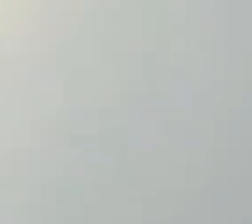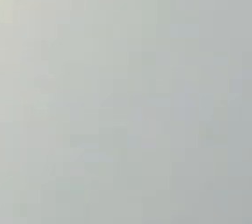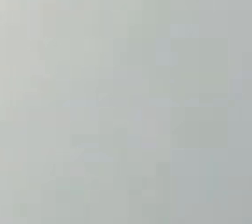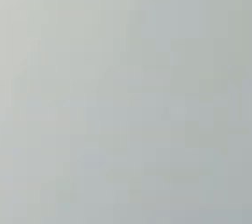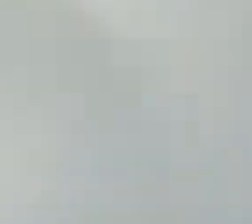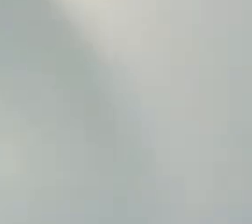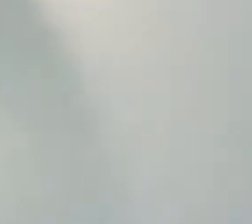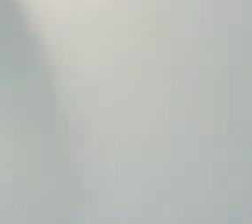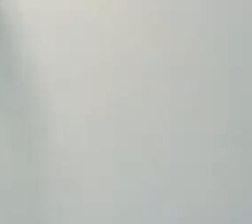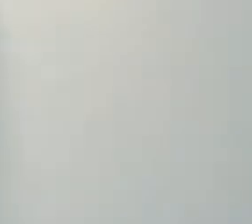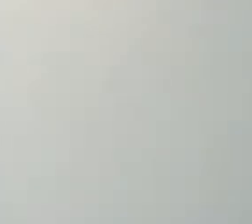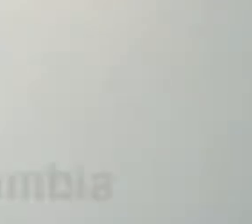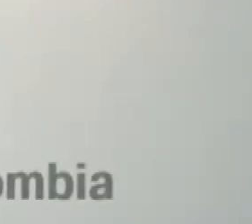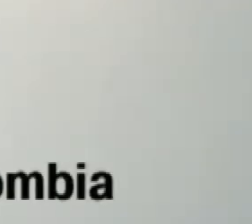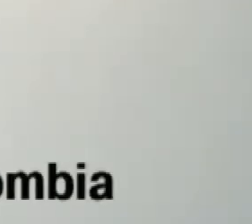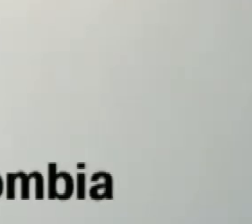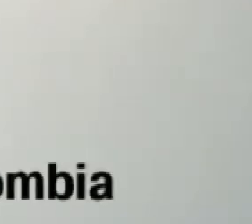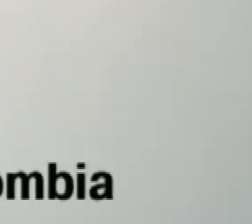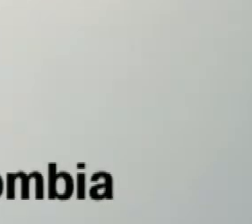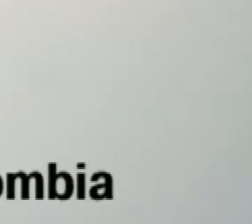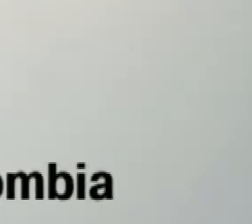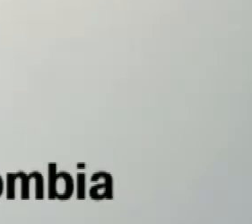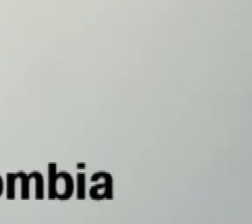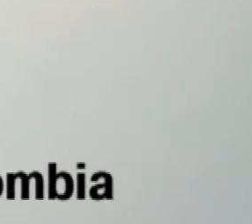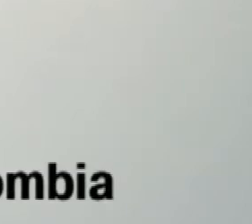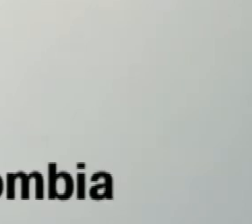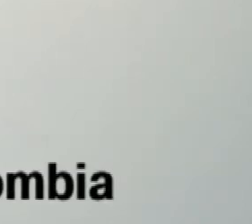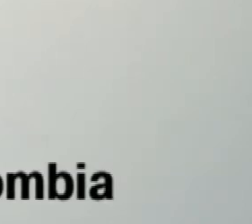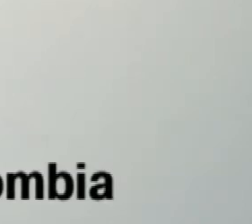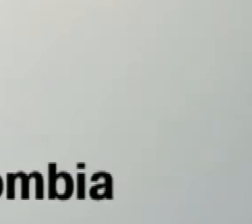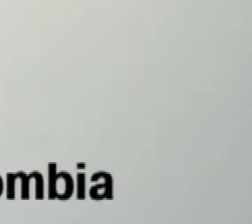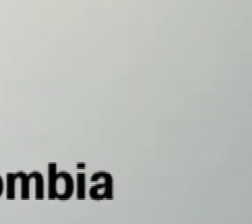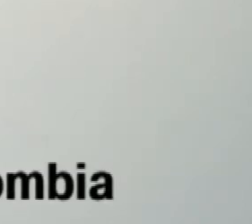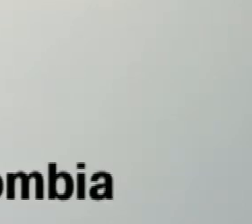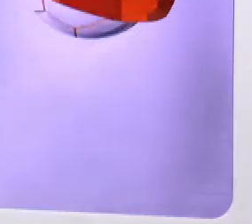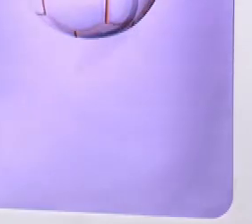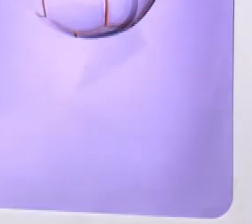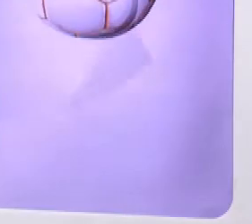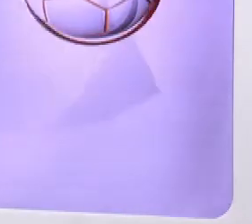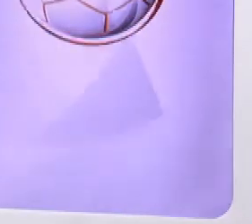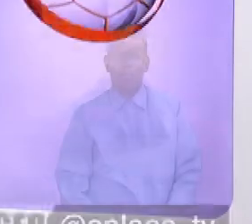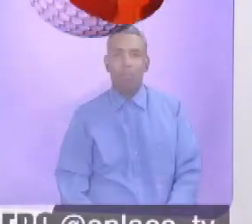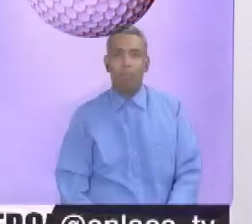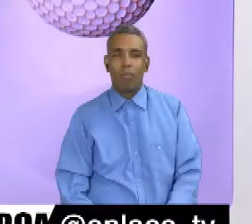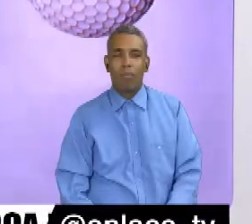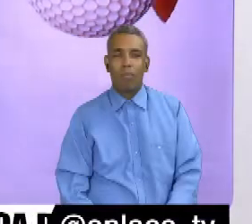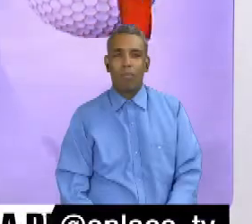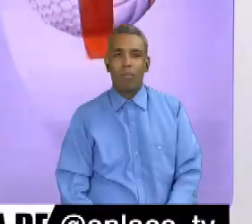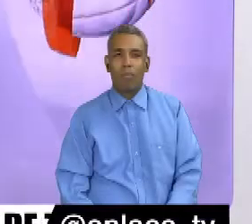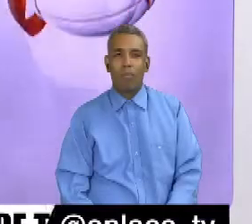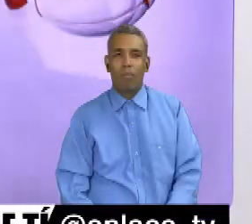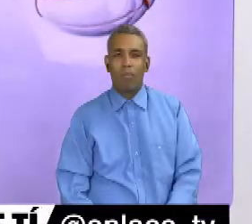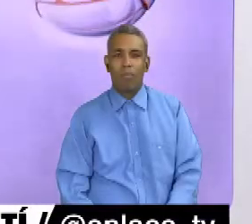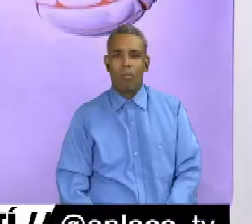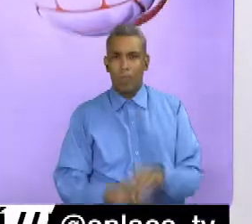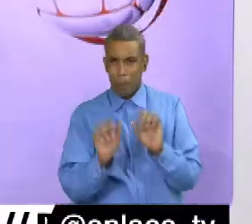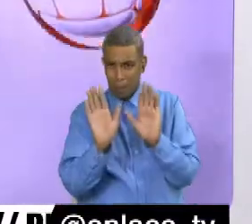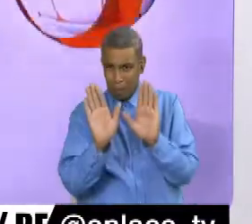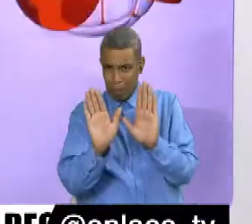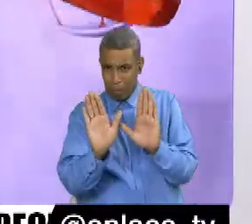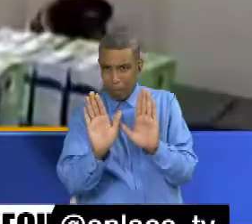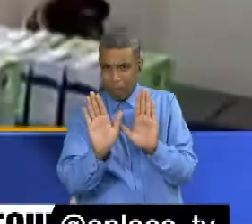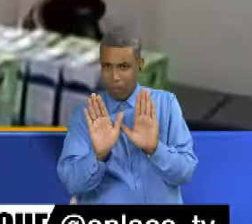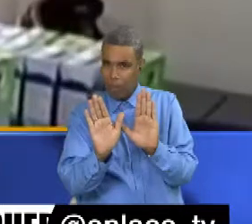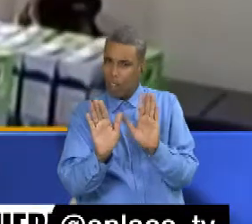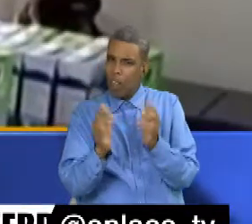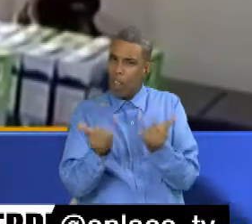Gourmet, ahora en su nueva sede en el barrio Colombia. Espere después de la pausa detalles de la